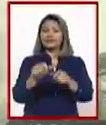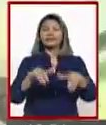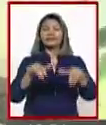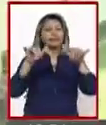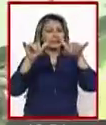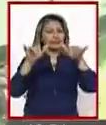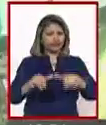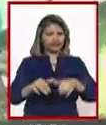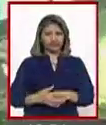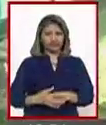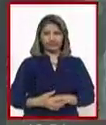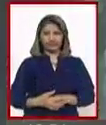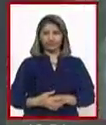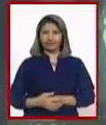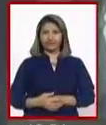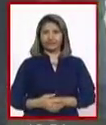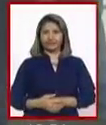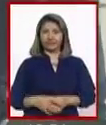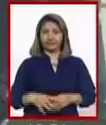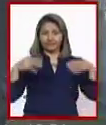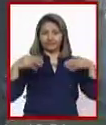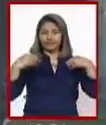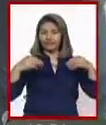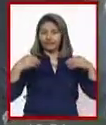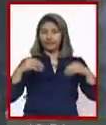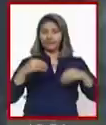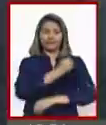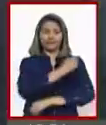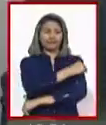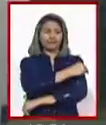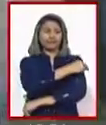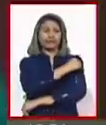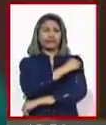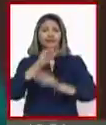fijos van a ser ubicados en mercados,